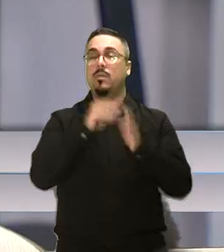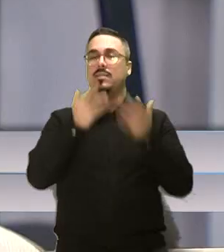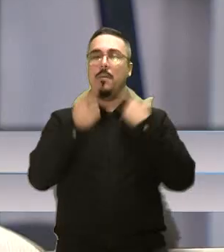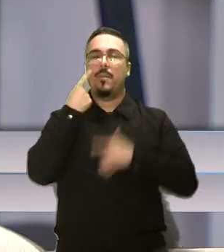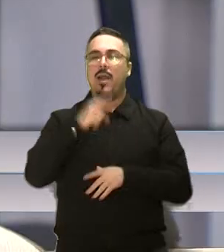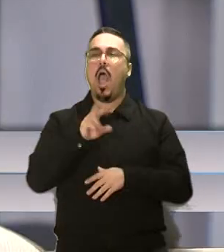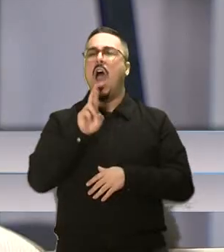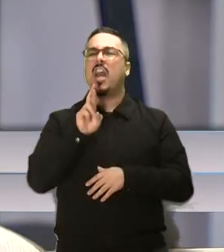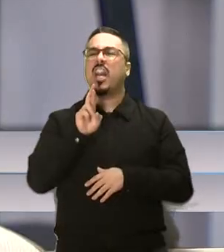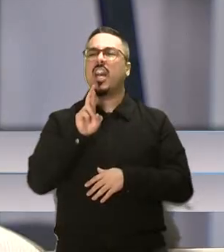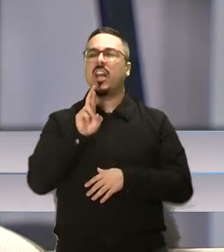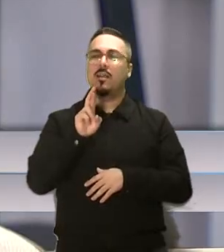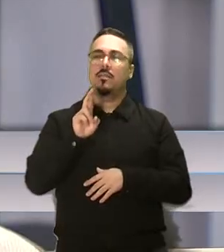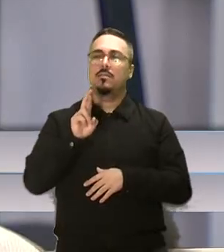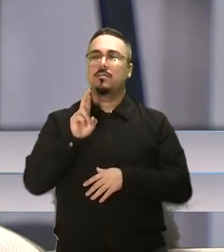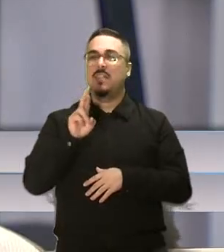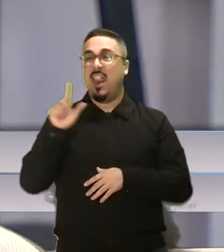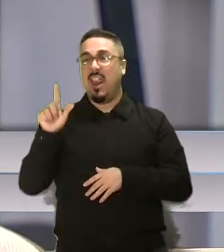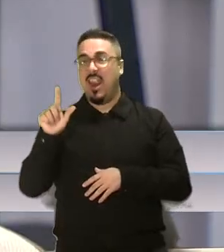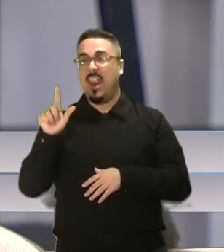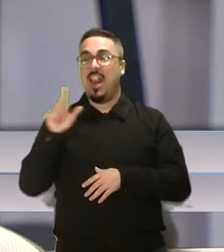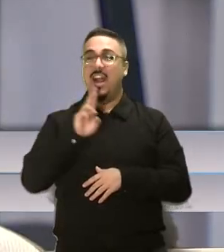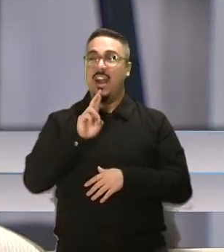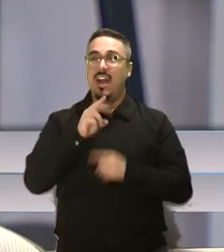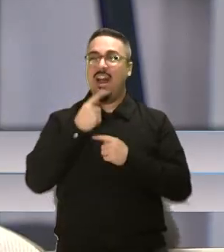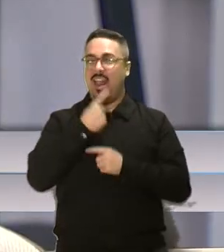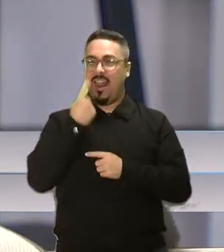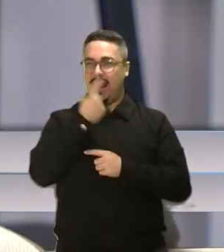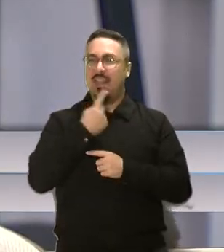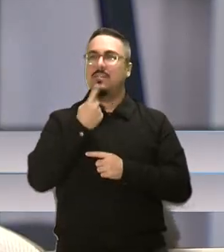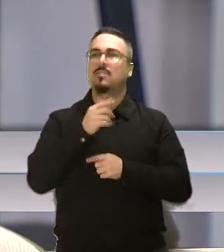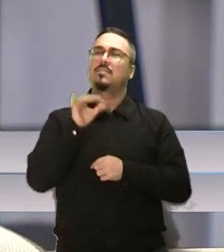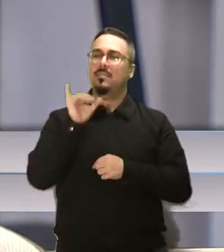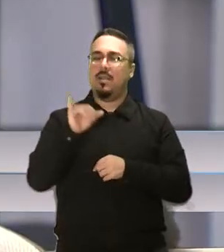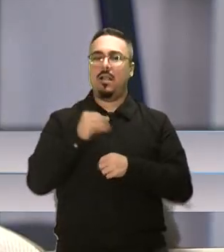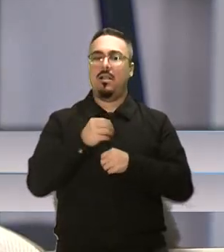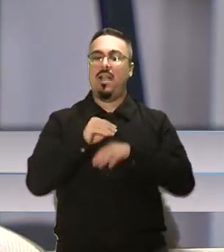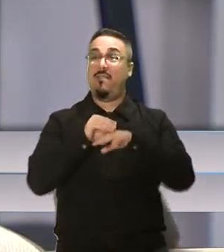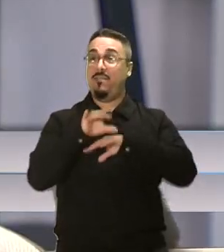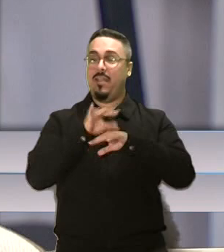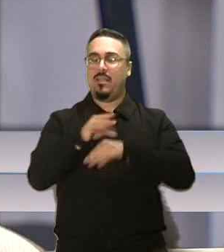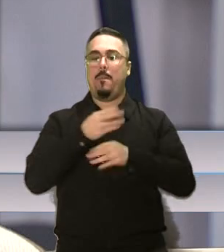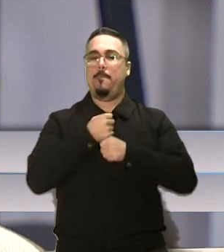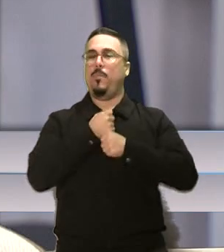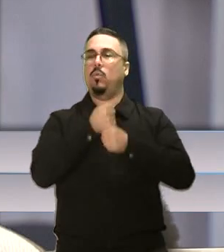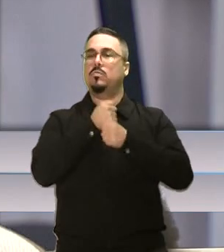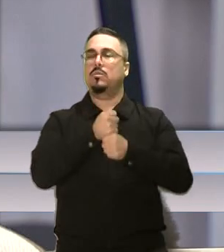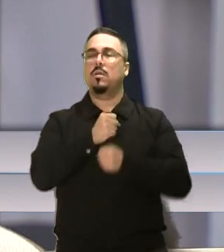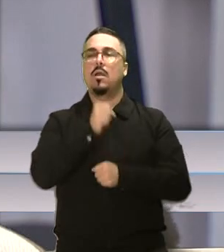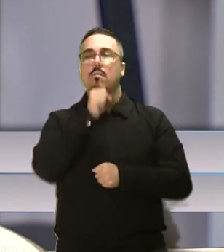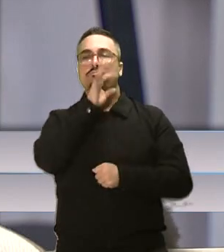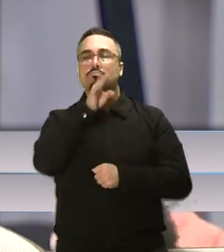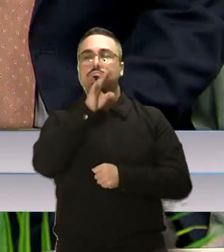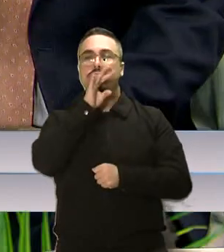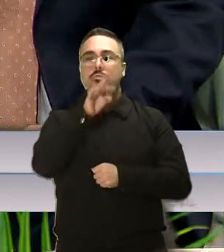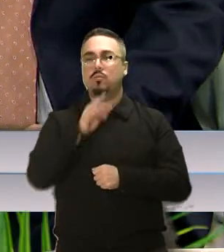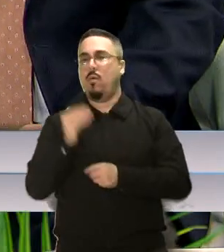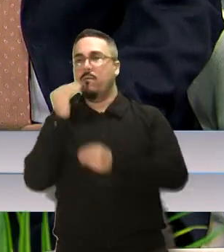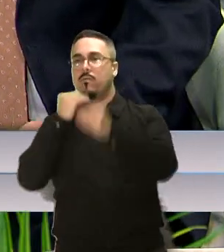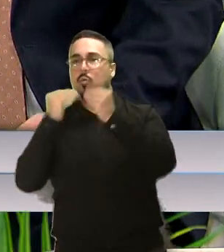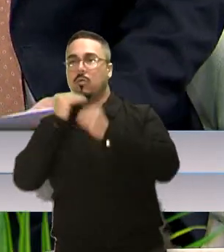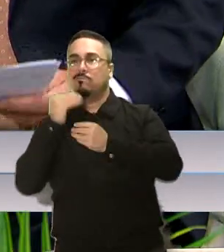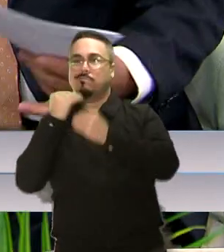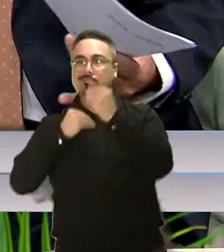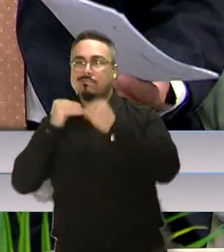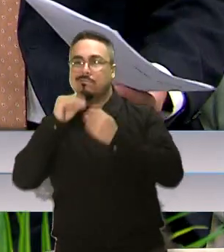y la l Eh Así que me afecta directamente lo que son la producción de los sonidos del habla y lo que son el manejo de alimentos y cómo mamá y papá